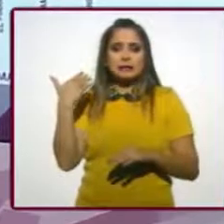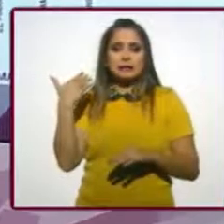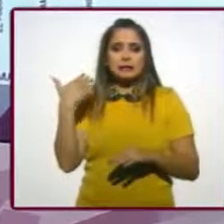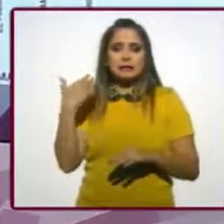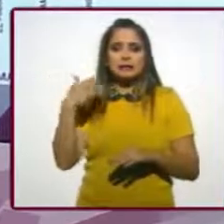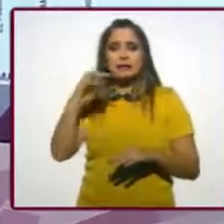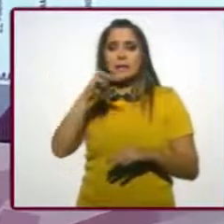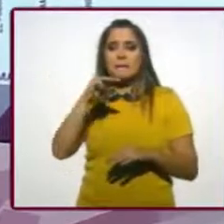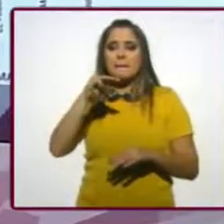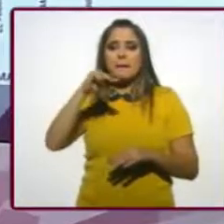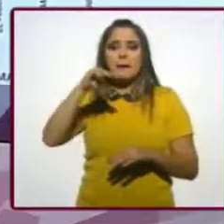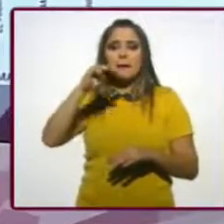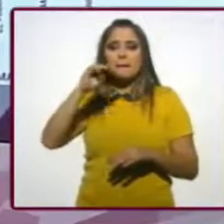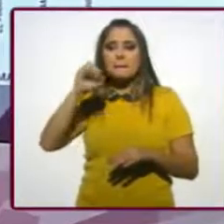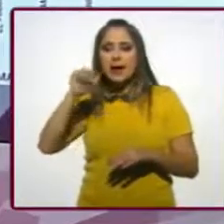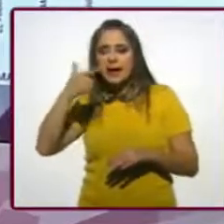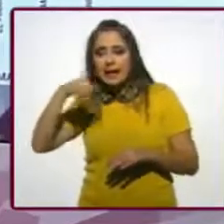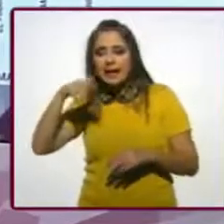magna y premium.